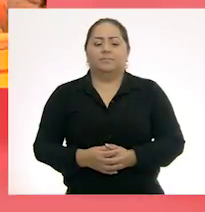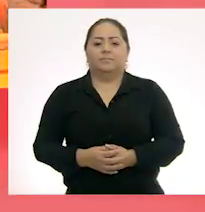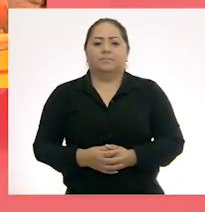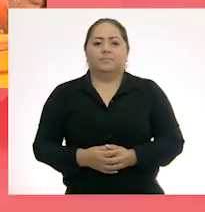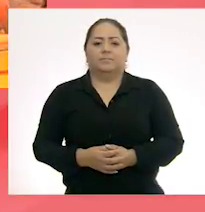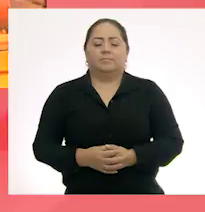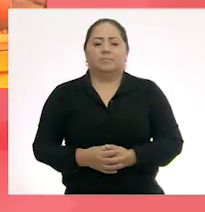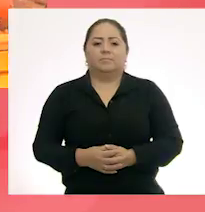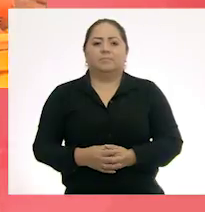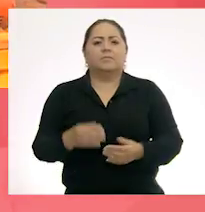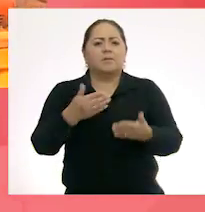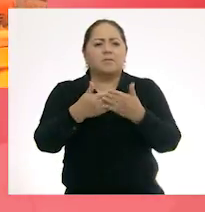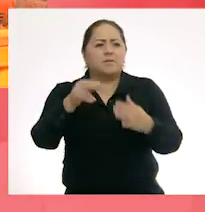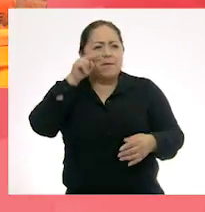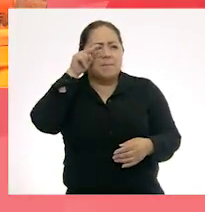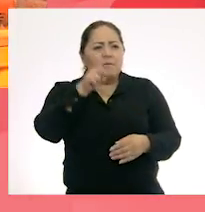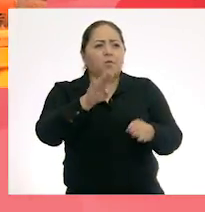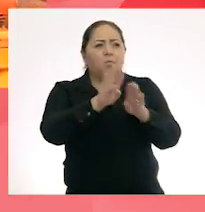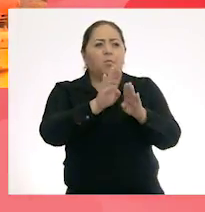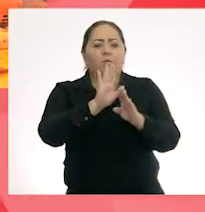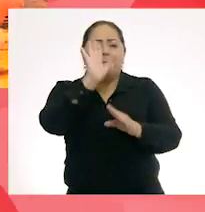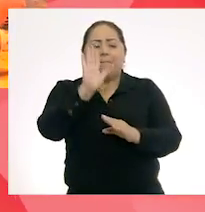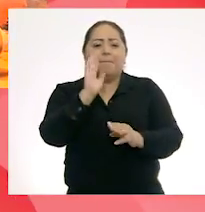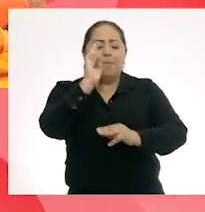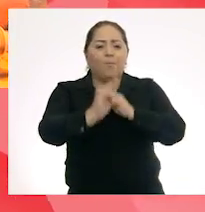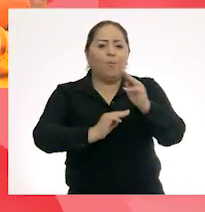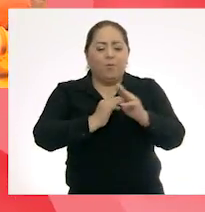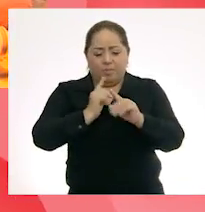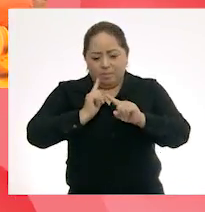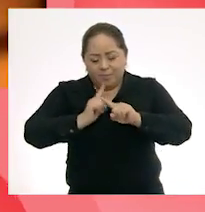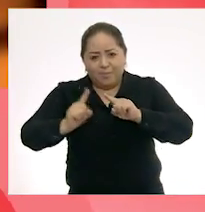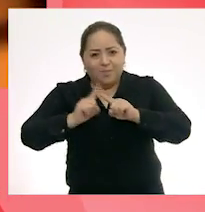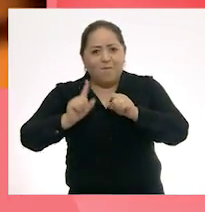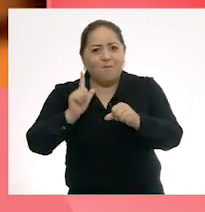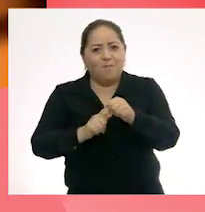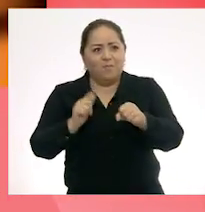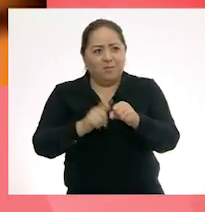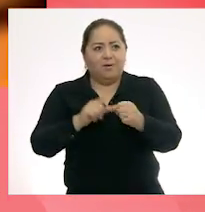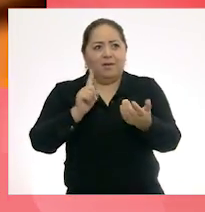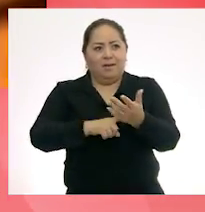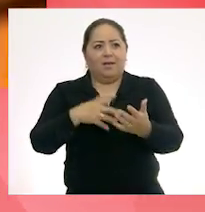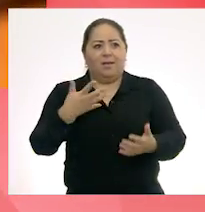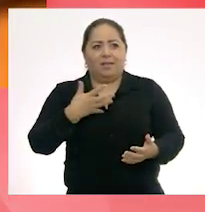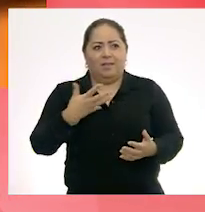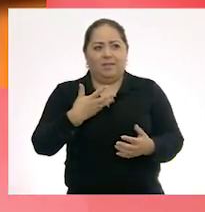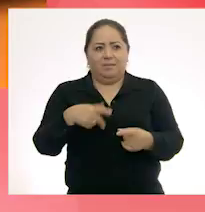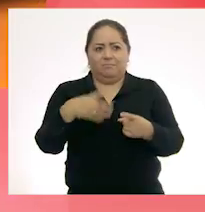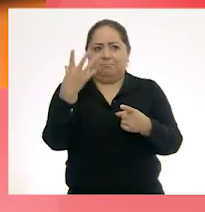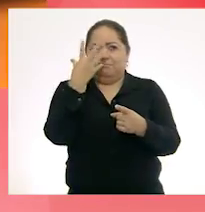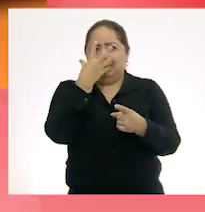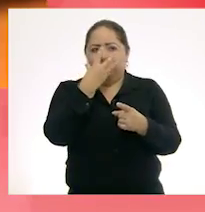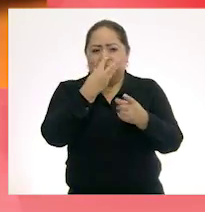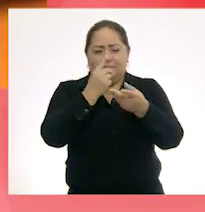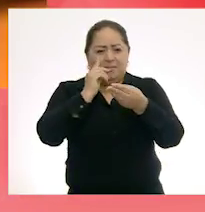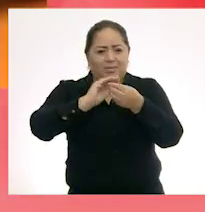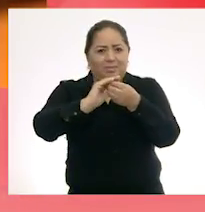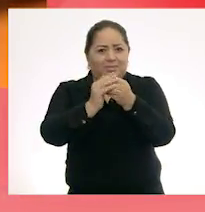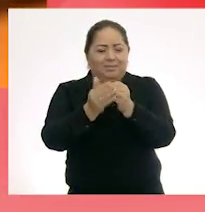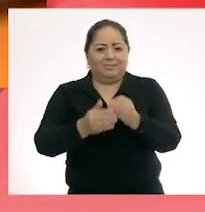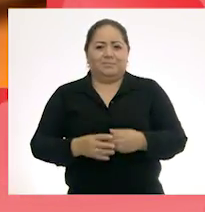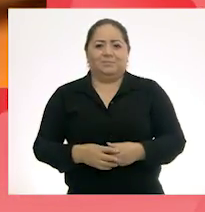Ahora sí que de cuenta que es un mundo de colores, ¿sí? Hay una gama, una variedad tan grande.